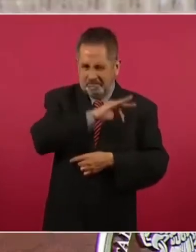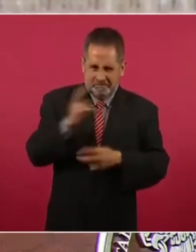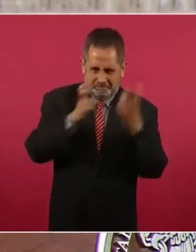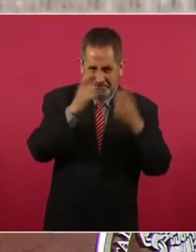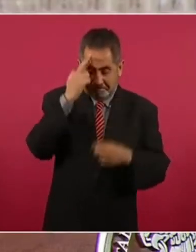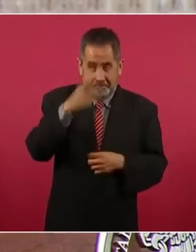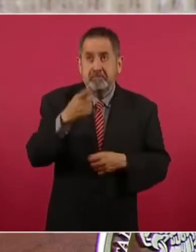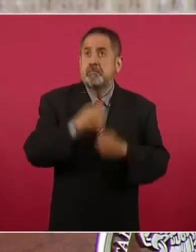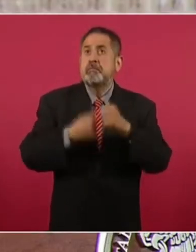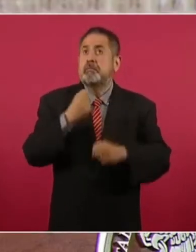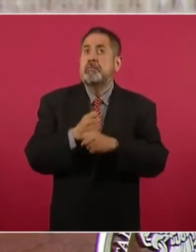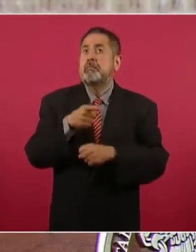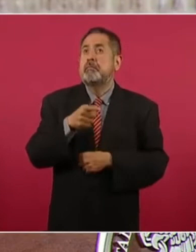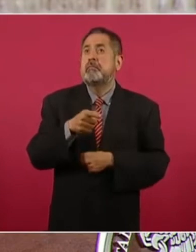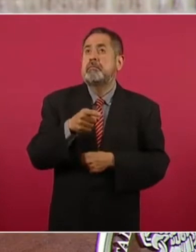del